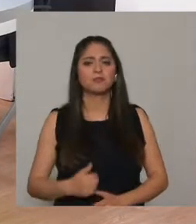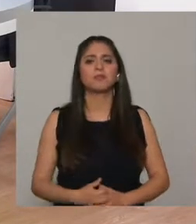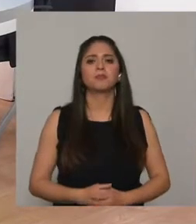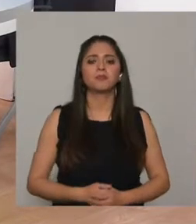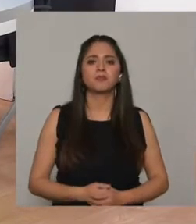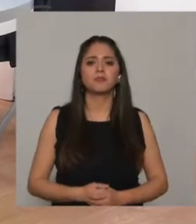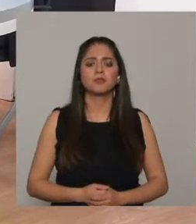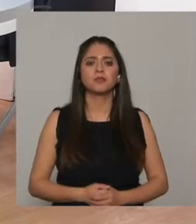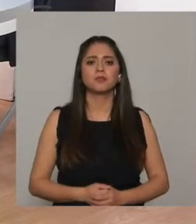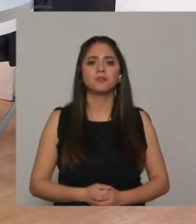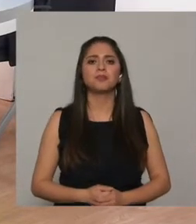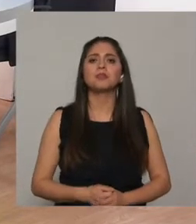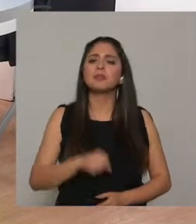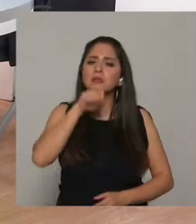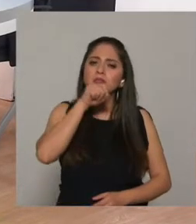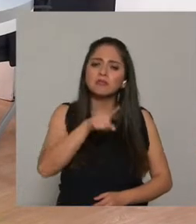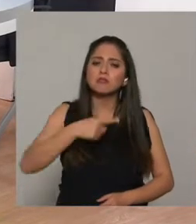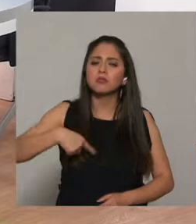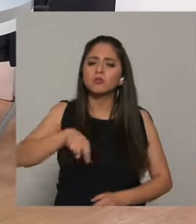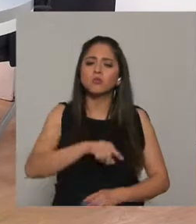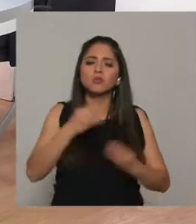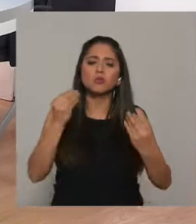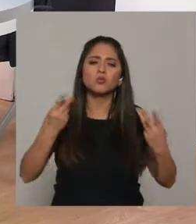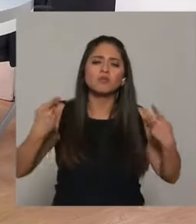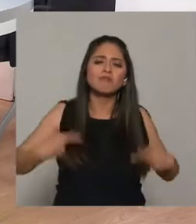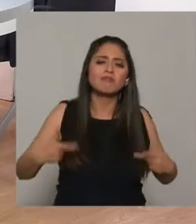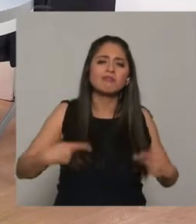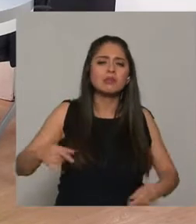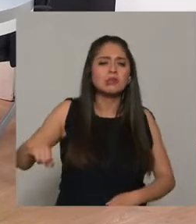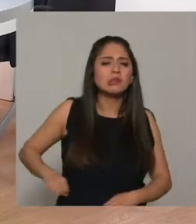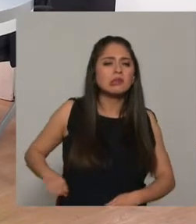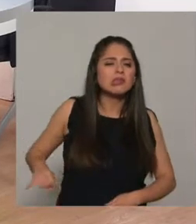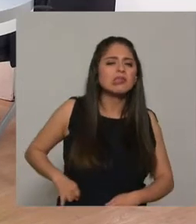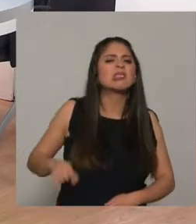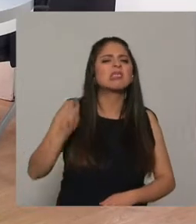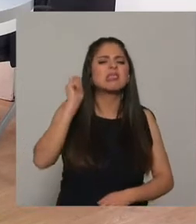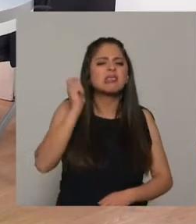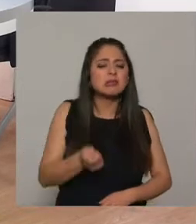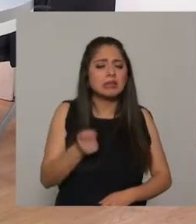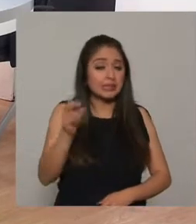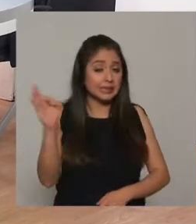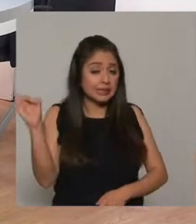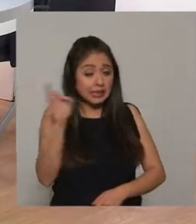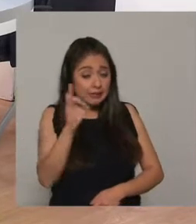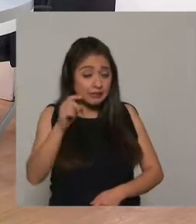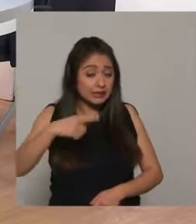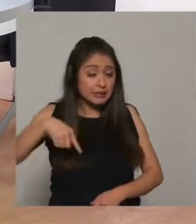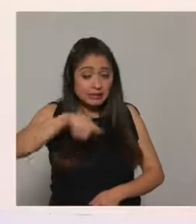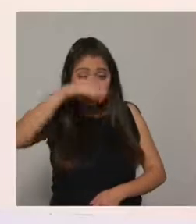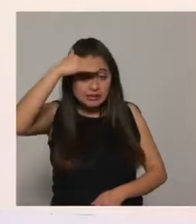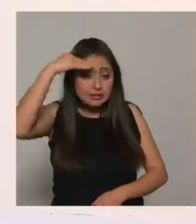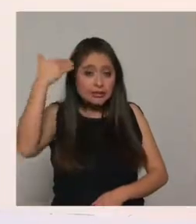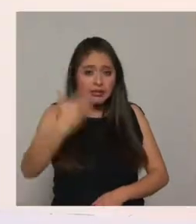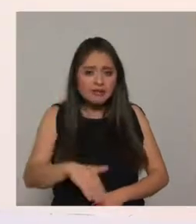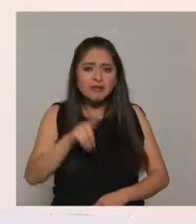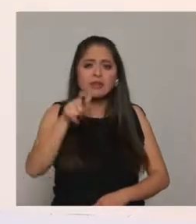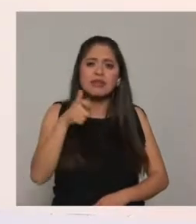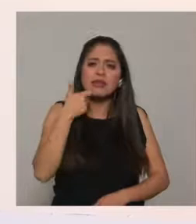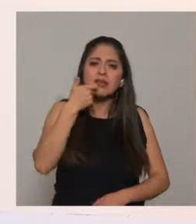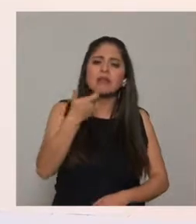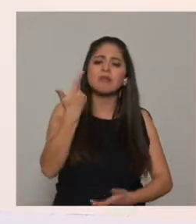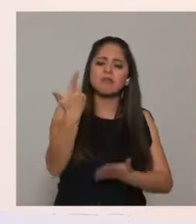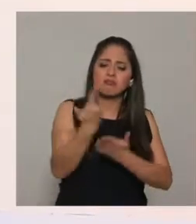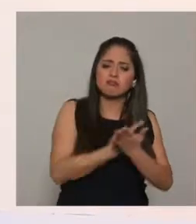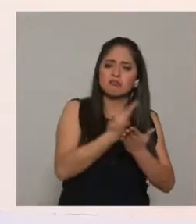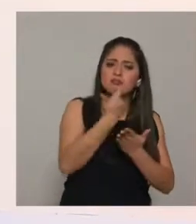mucho a muchísimas personas que nos están viendo, seguramente, y lo tenemos así contemplado, son la lista de precios